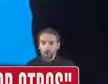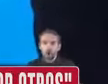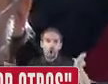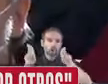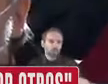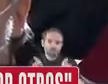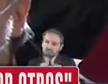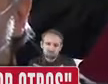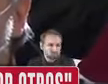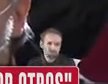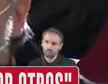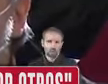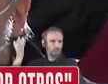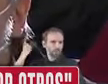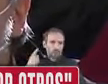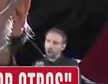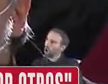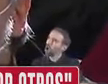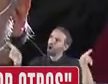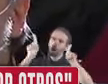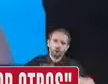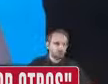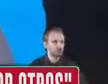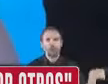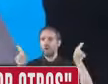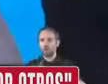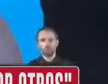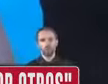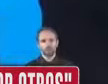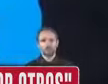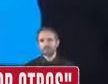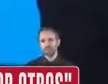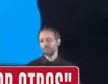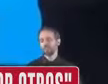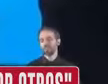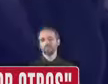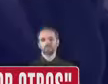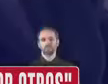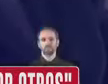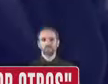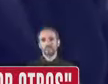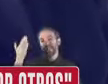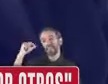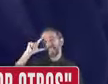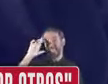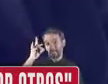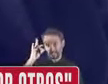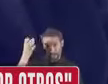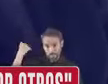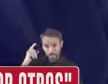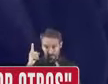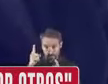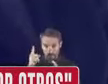sopa si tuviera que definirlo otra vez sopa dijera más falda esto fue el 10 de diciembre y cuál fue entonces